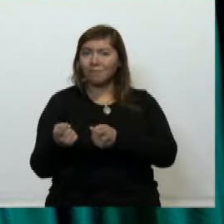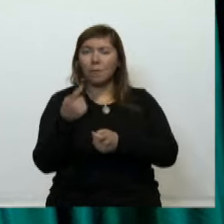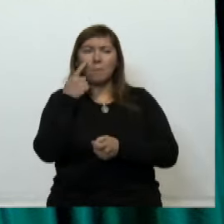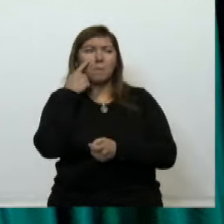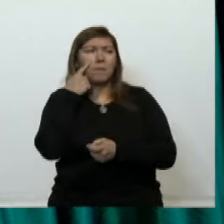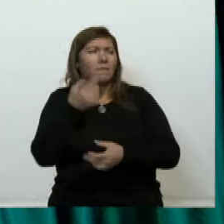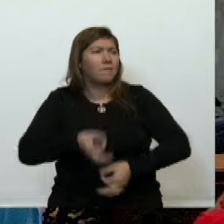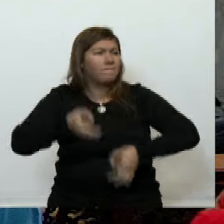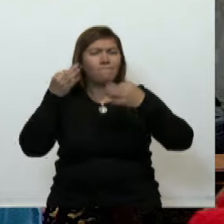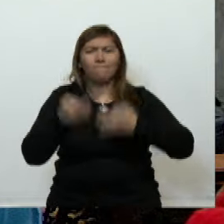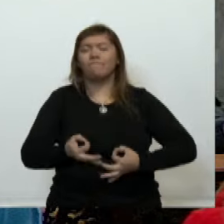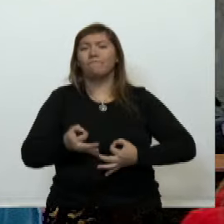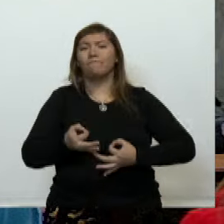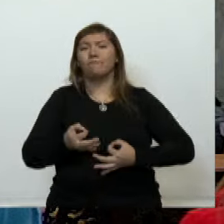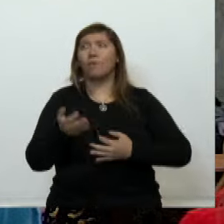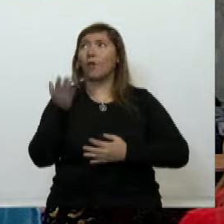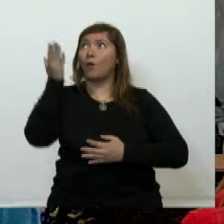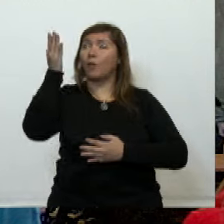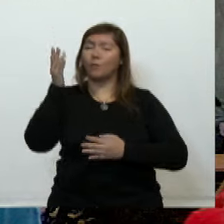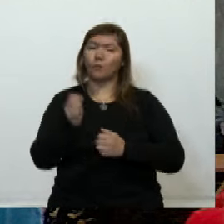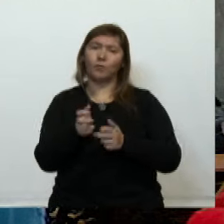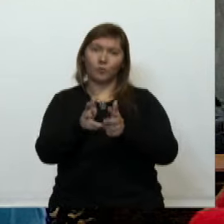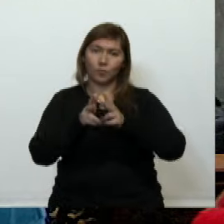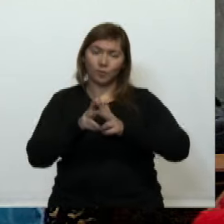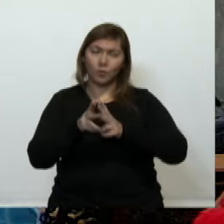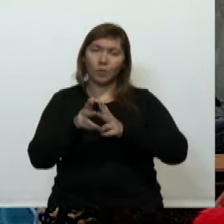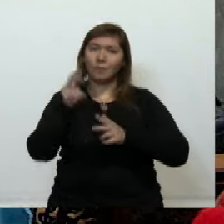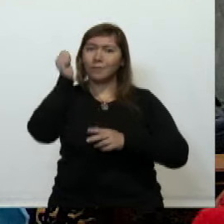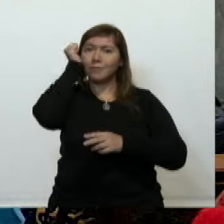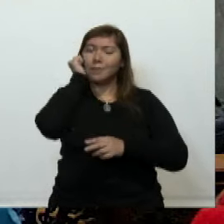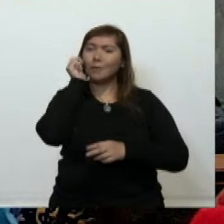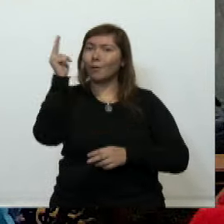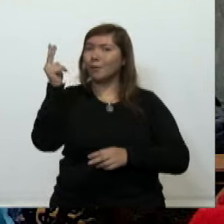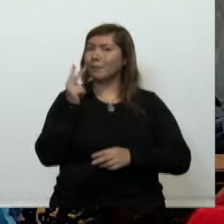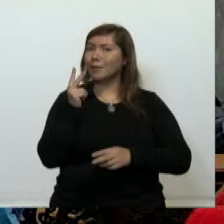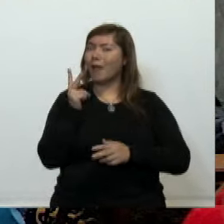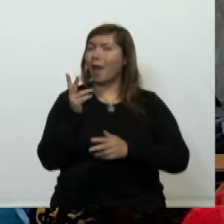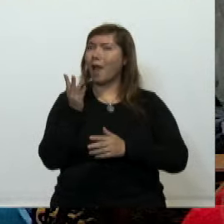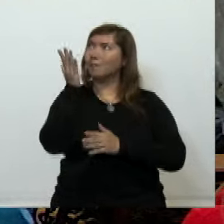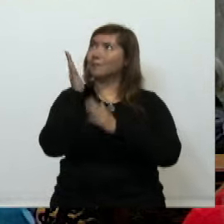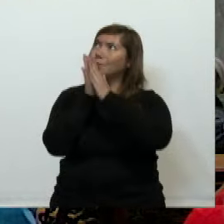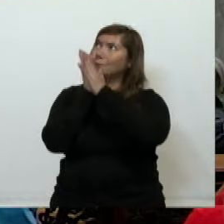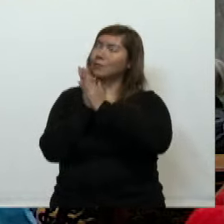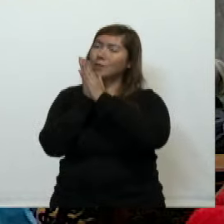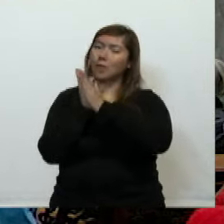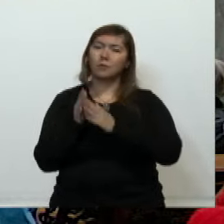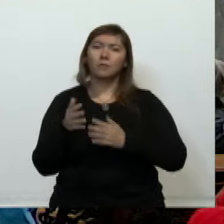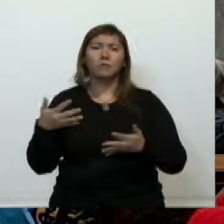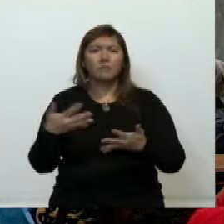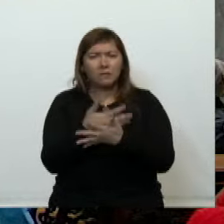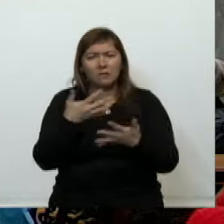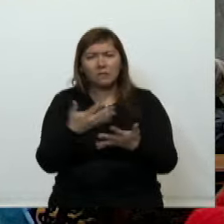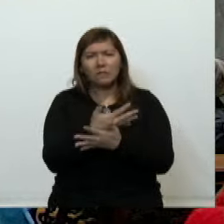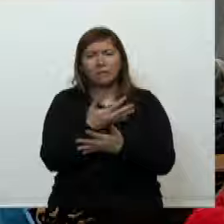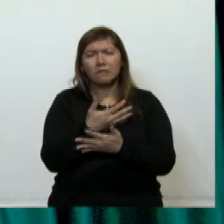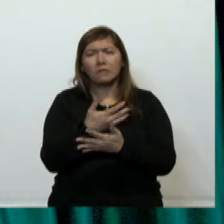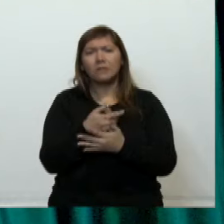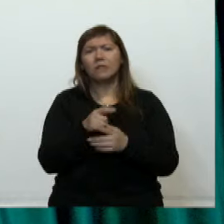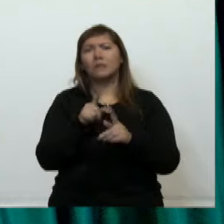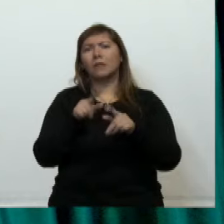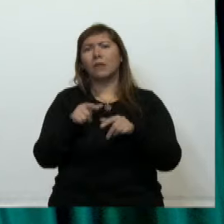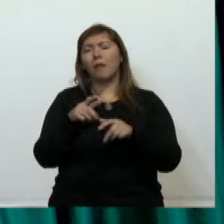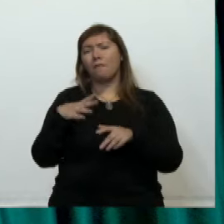dignidad. Oremos. Señor, atiende nuestra súplica. Por los que sufren, víctimas de la injusticia